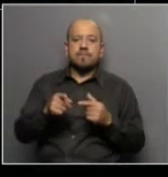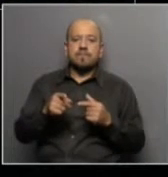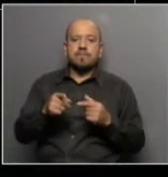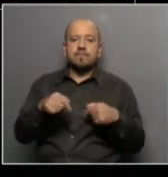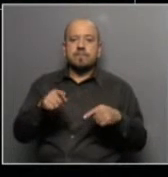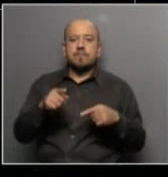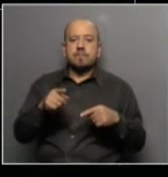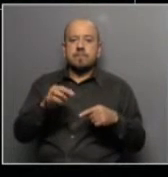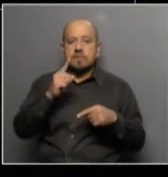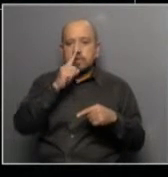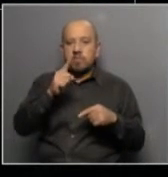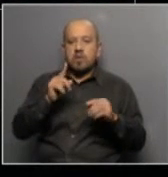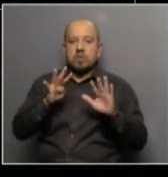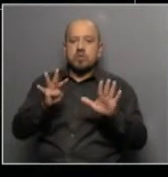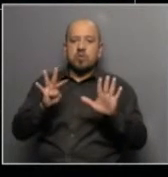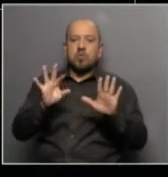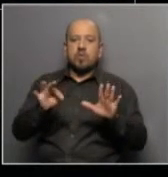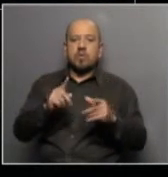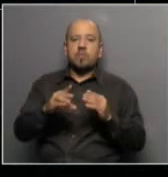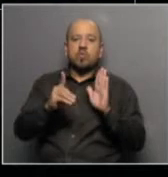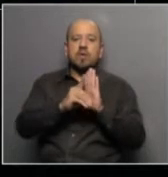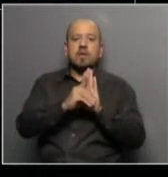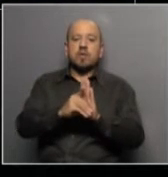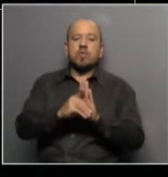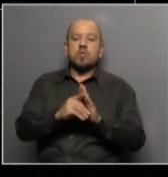creada en 1990 por un decreto de la Junta,